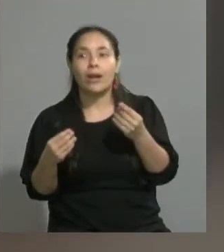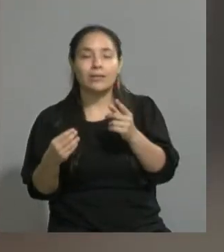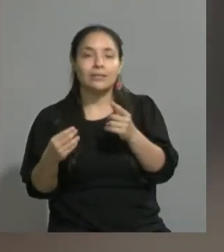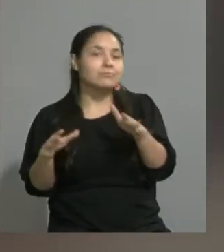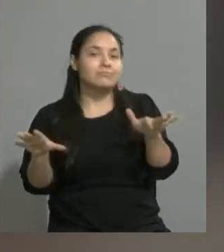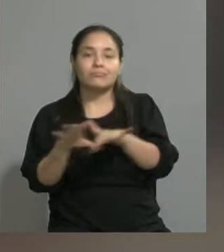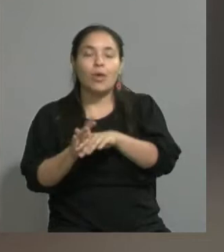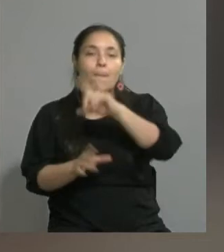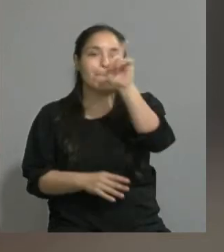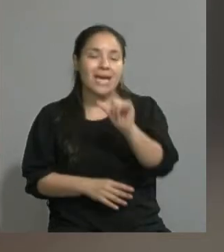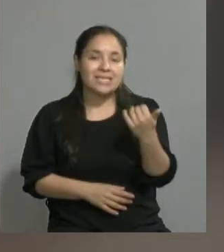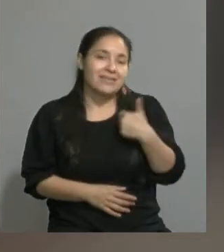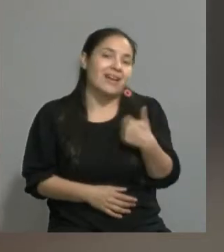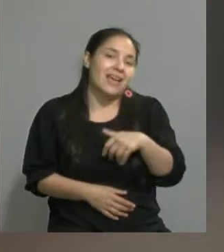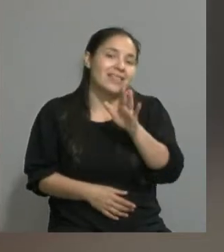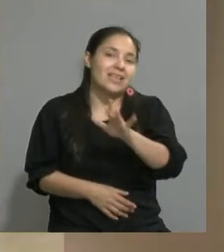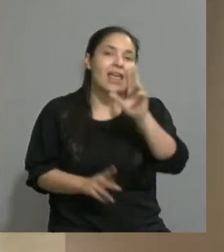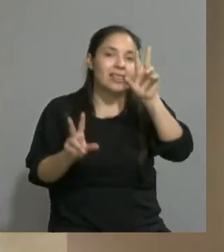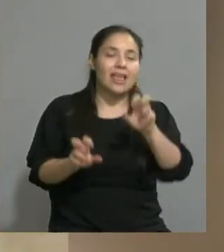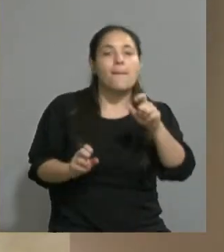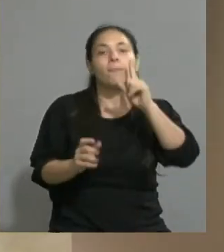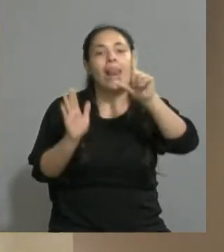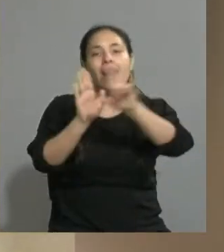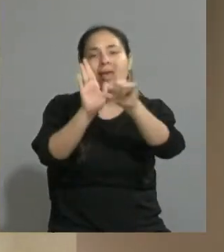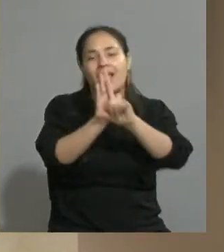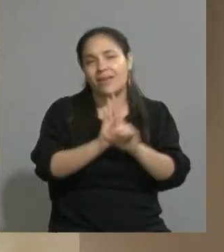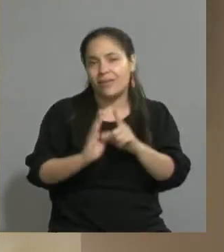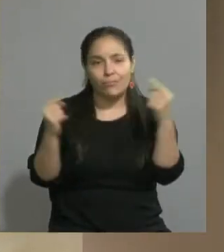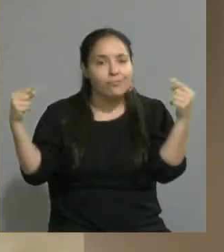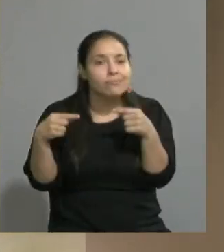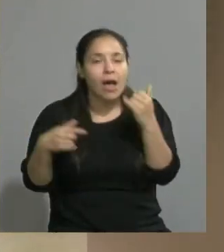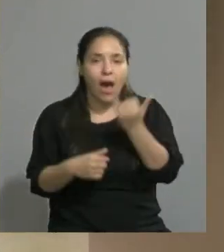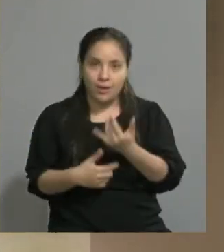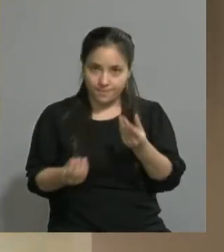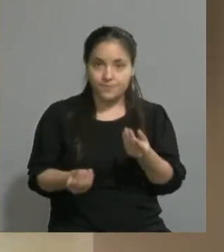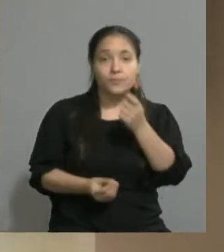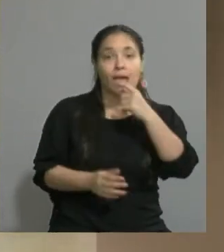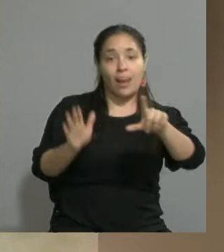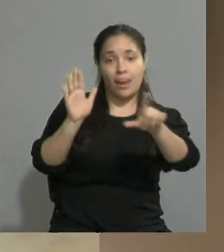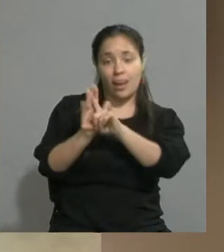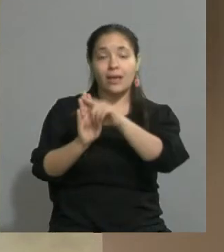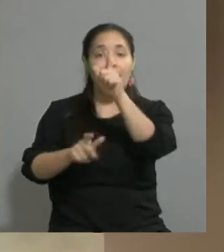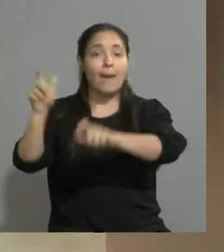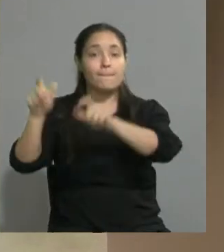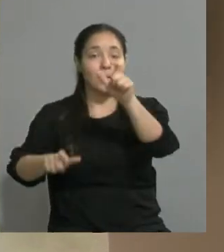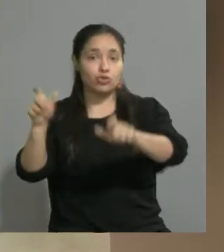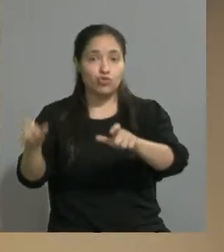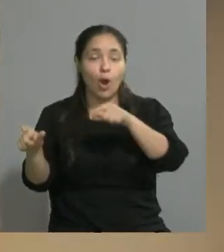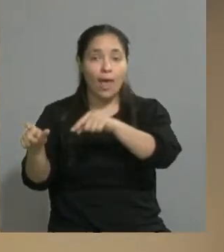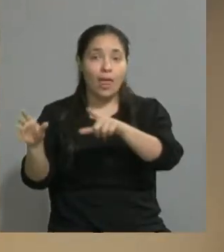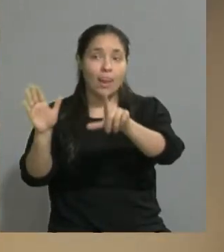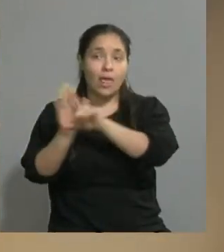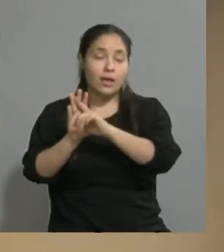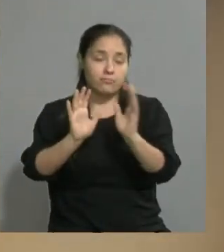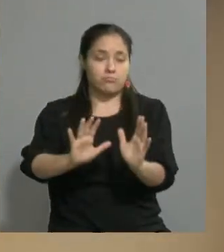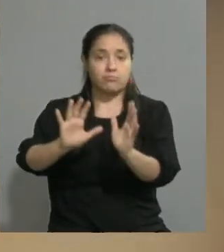país jurídicamente, lo curioso que es esto. Nosotros tenemos la legislación civil, que es otro